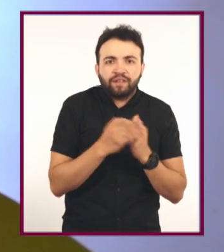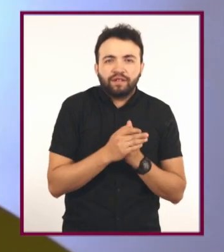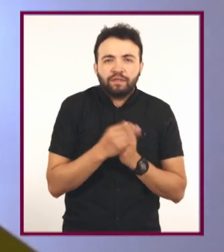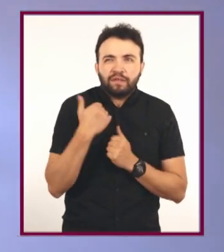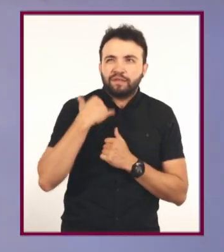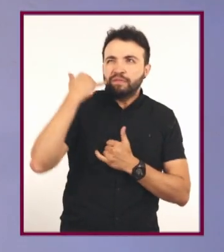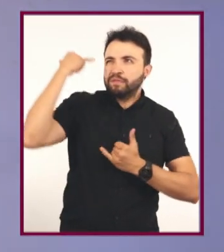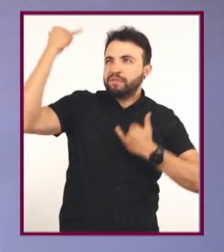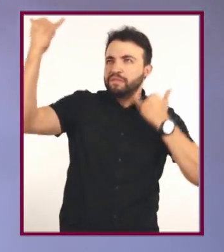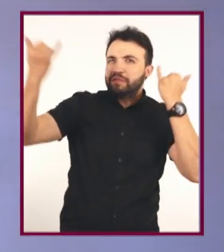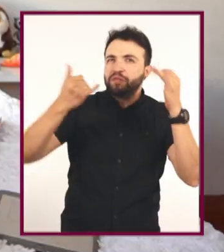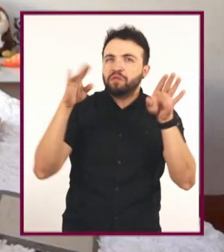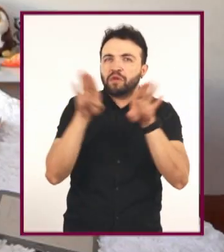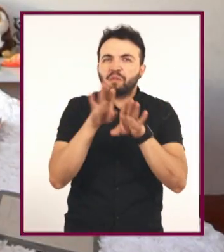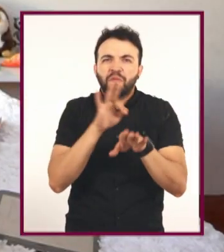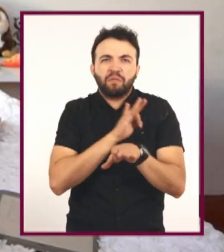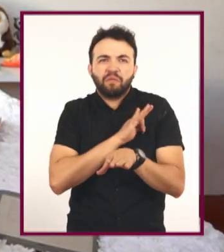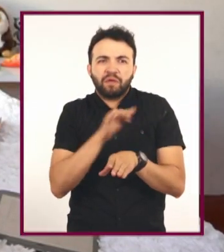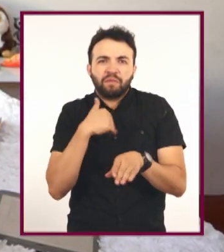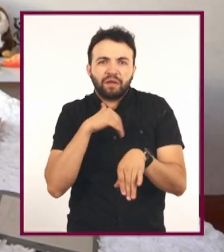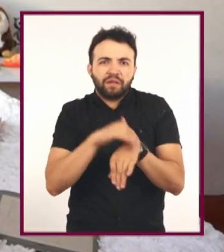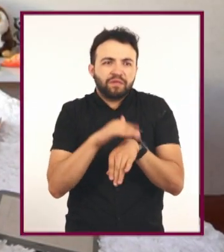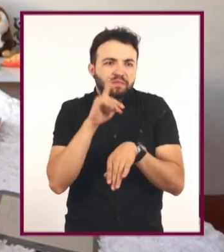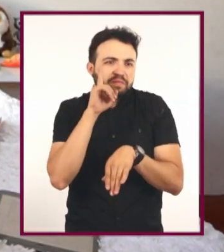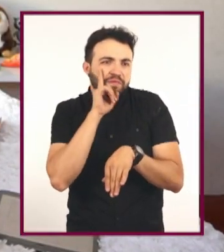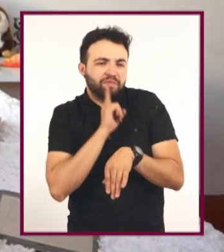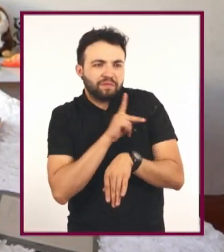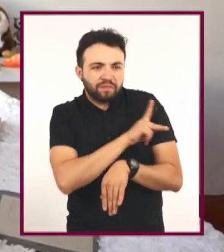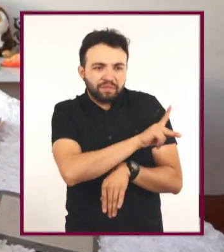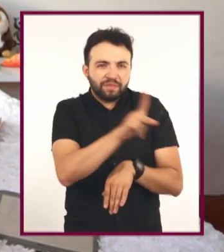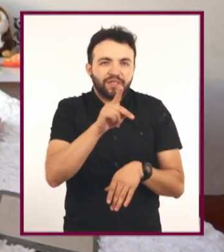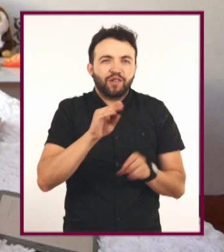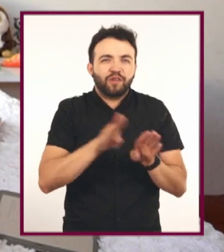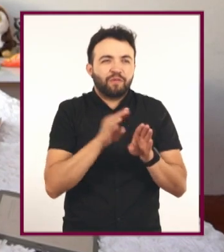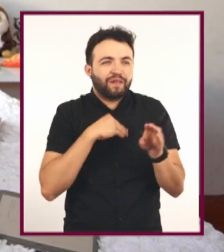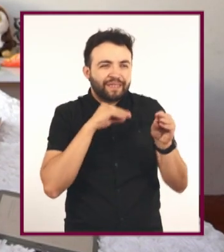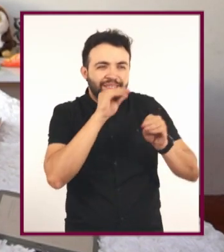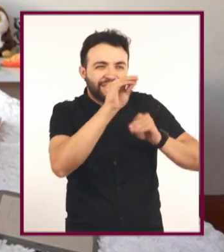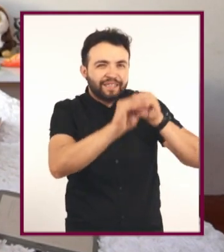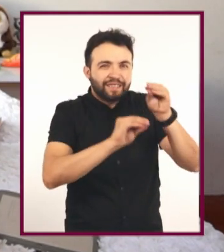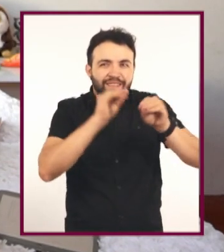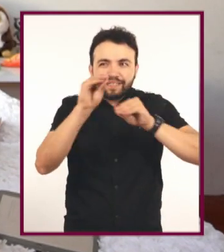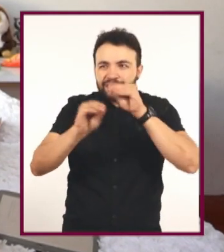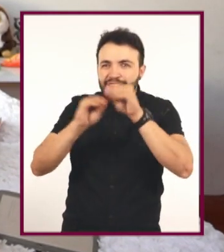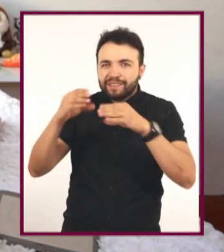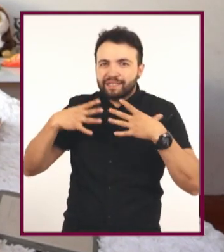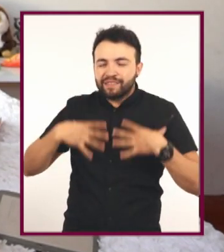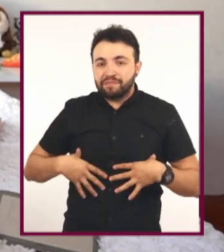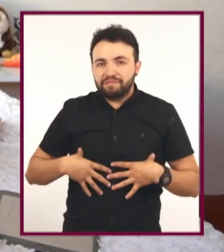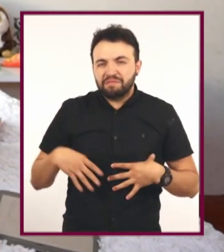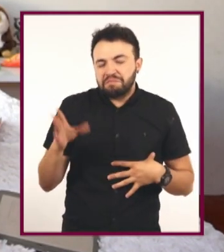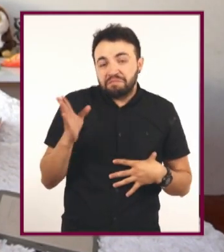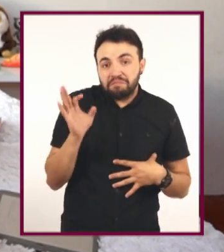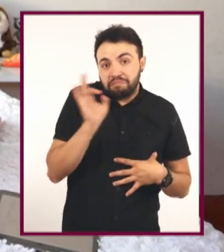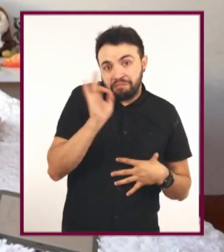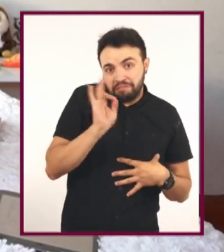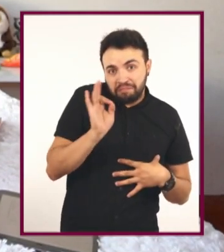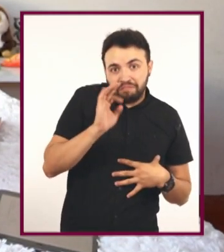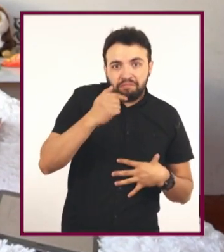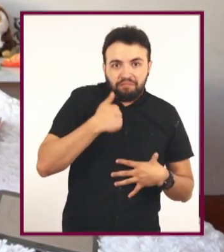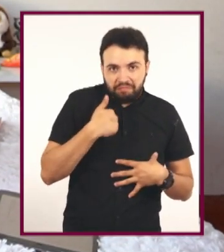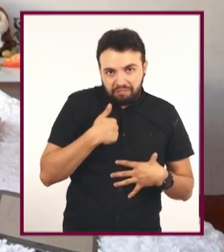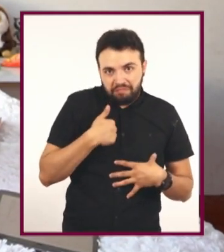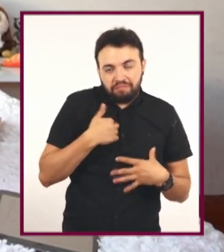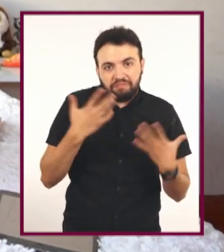suéteres y abrigos. Me imagino cómo nos podemos vestir todas mis amigas y yo y hago bocetos. No sé,